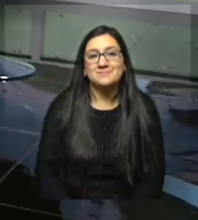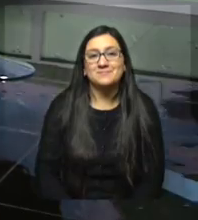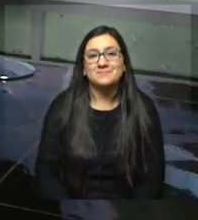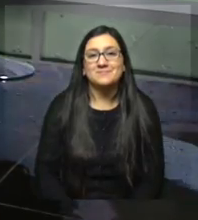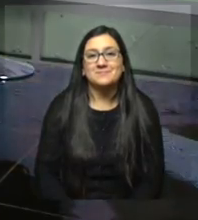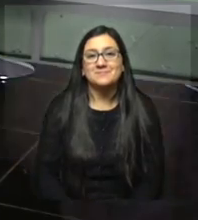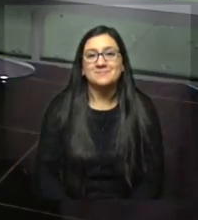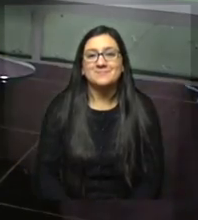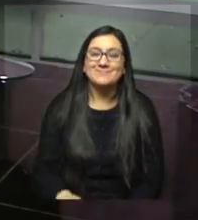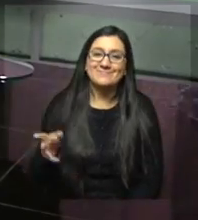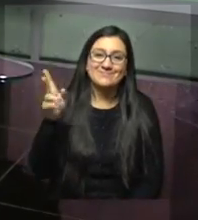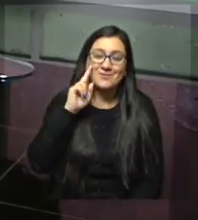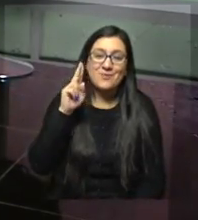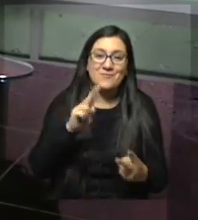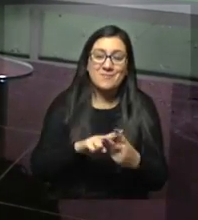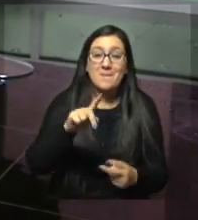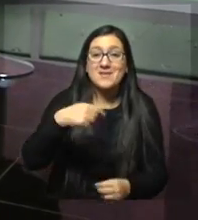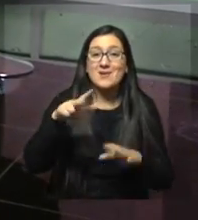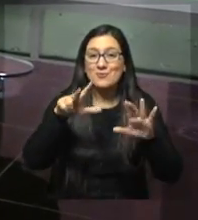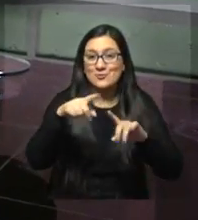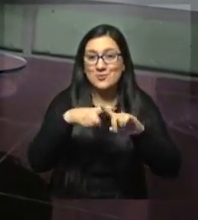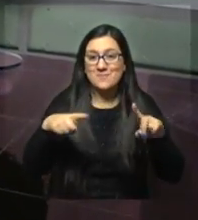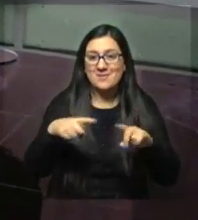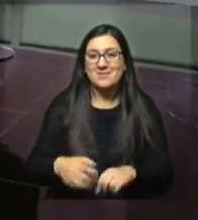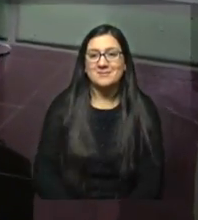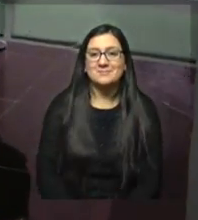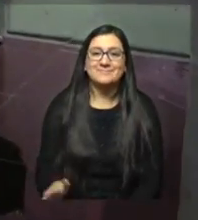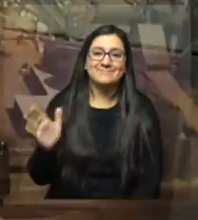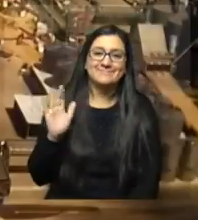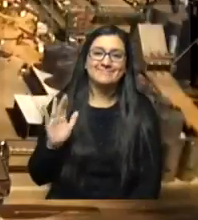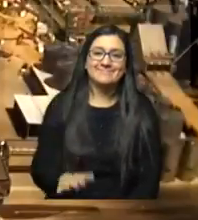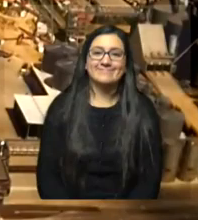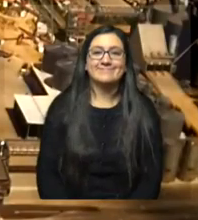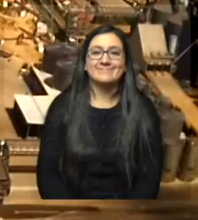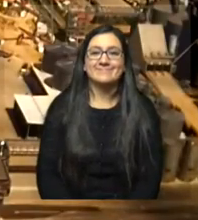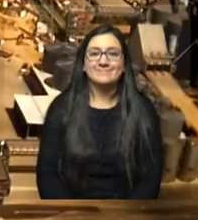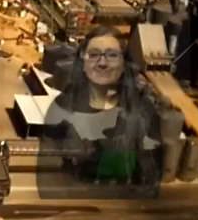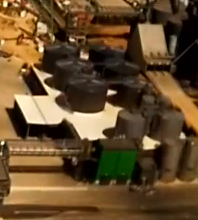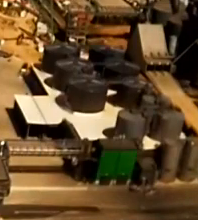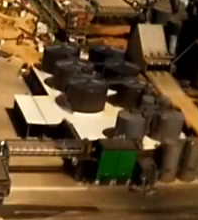Hasta acá llegamos. Mañana a las 8:30 seguimos con Ciudad Viva. Que pasen bien.